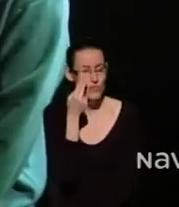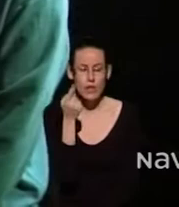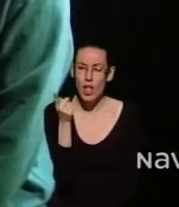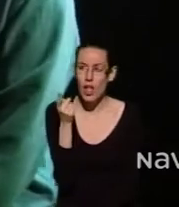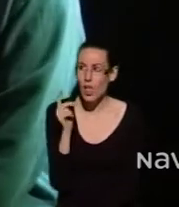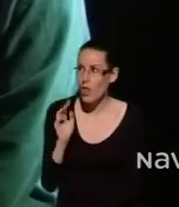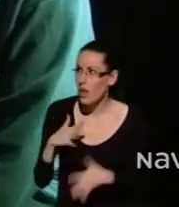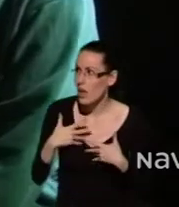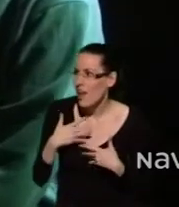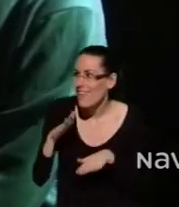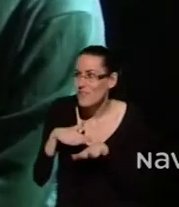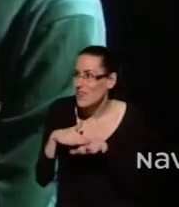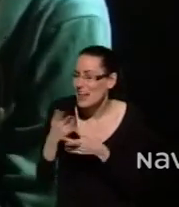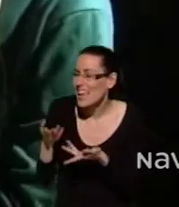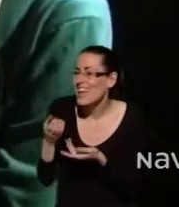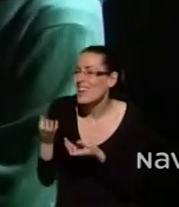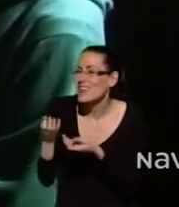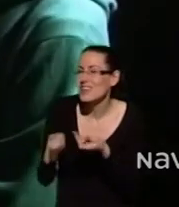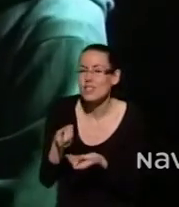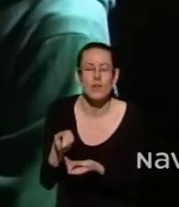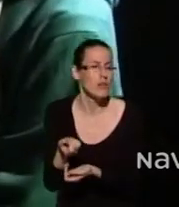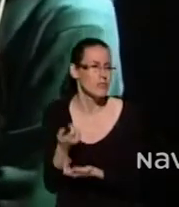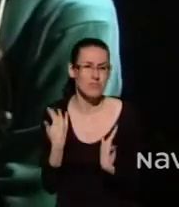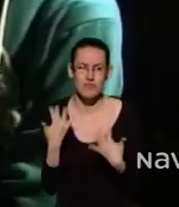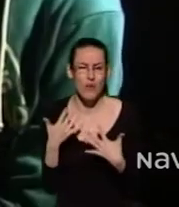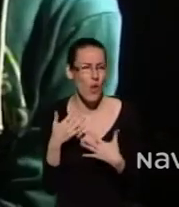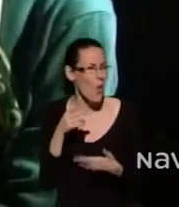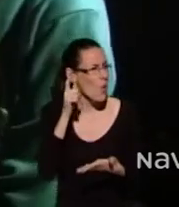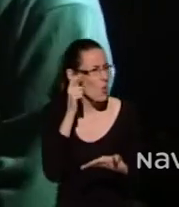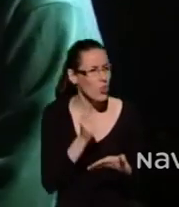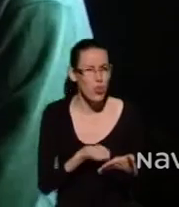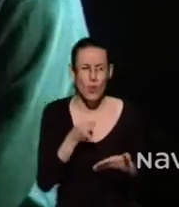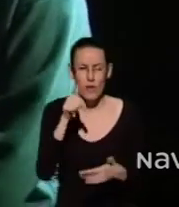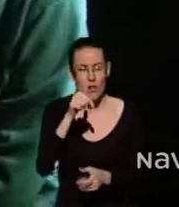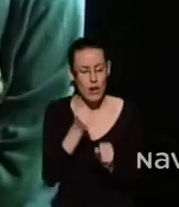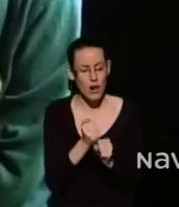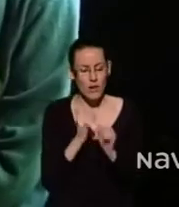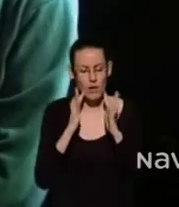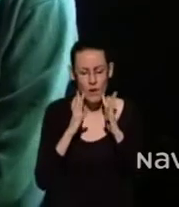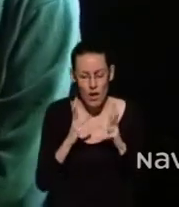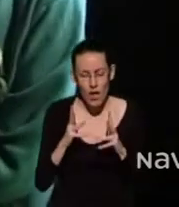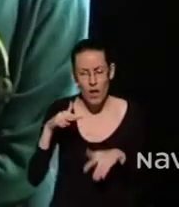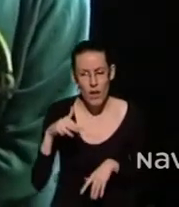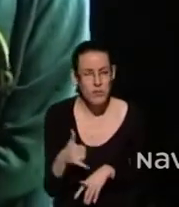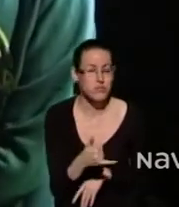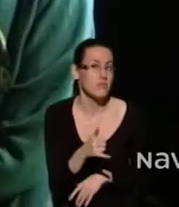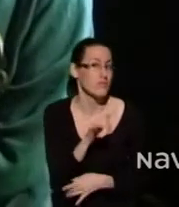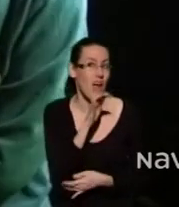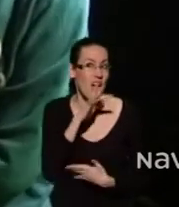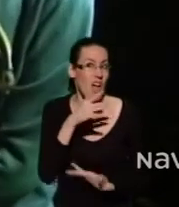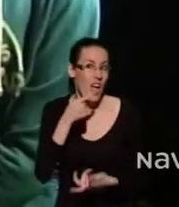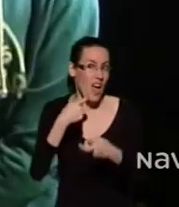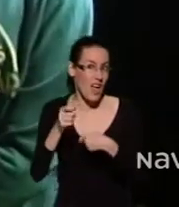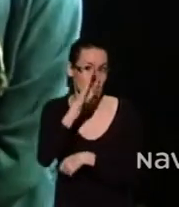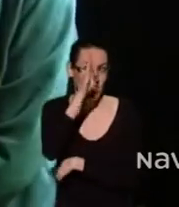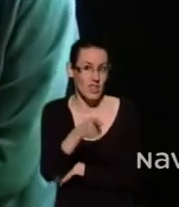sorprende? Lo cansado que era, o sea, lo duro que era estar aquí trabajando. Que ahora vas a la tienda y ya tienes el bote de